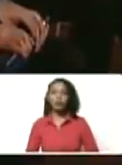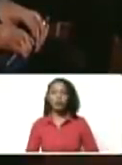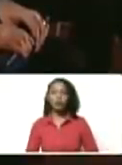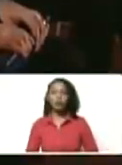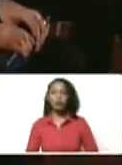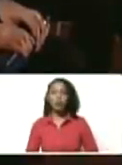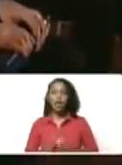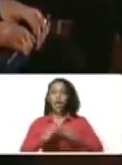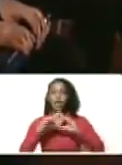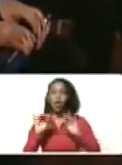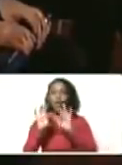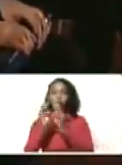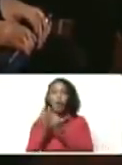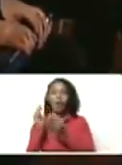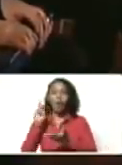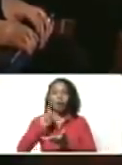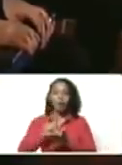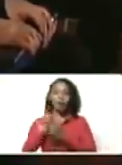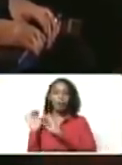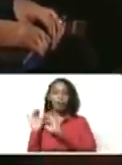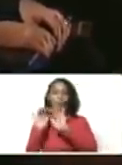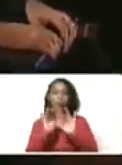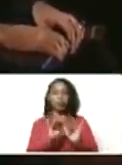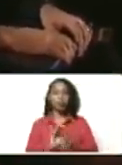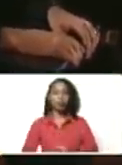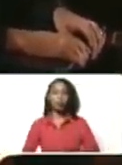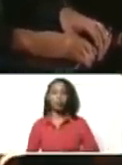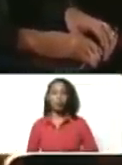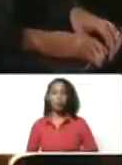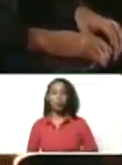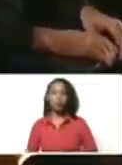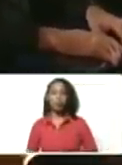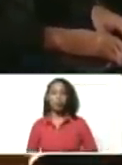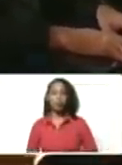y todos los familiares presentes.